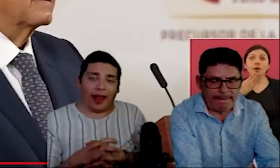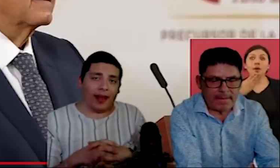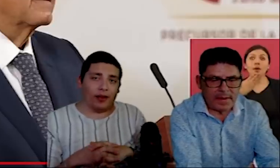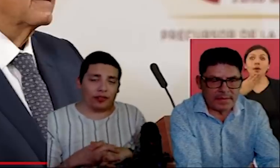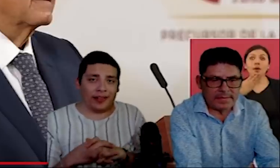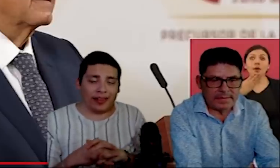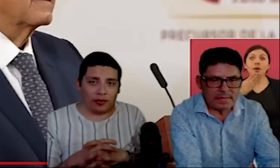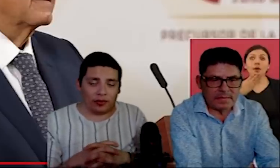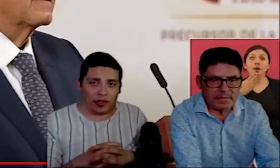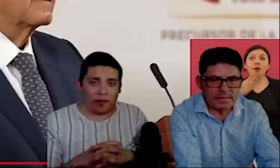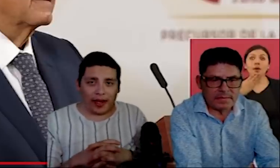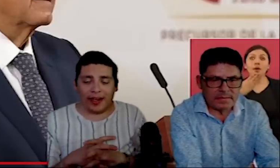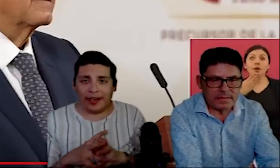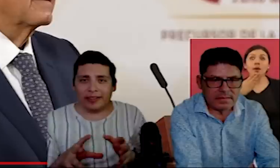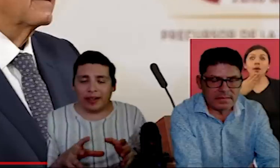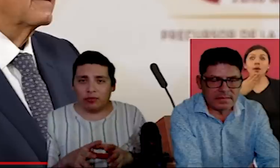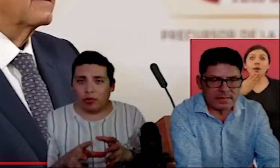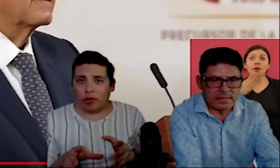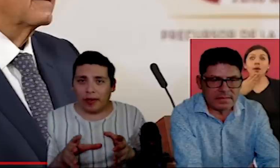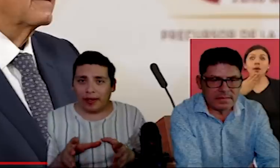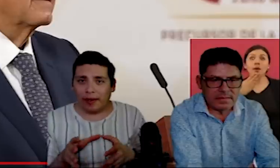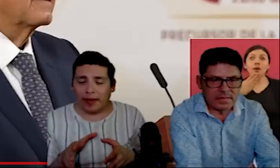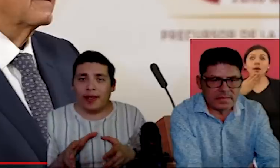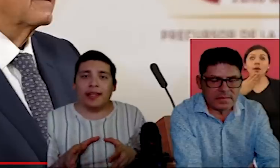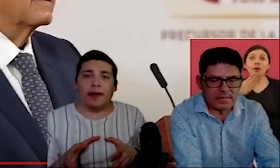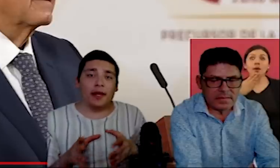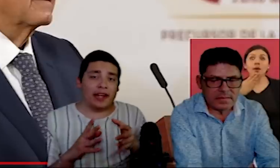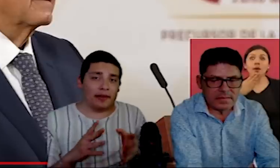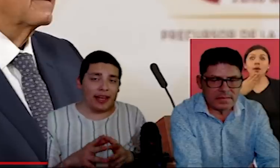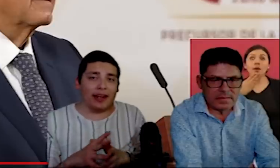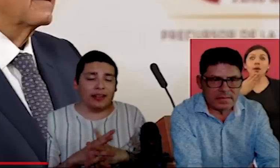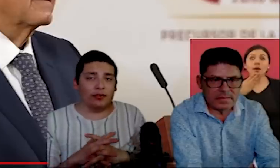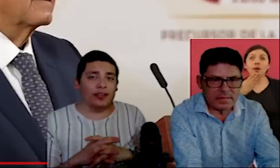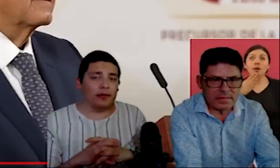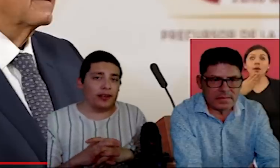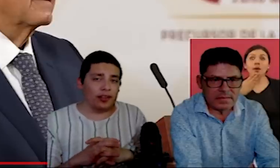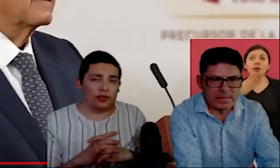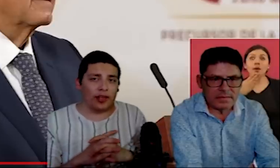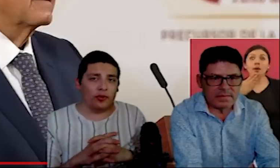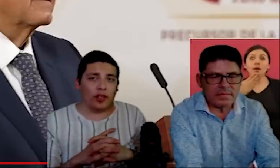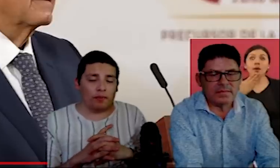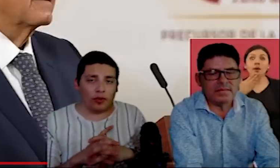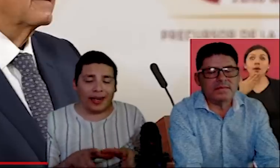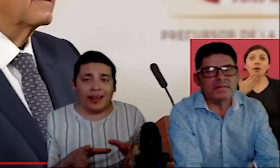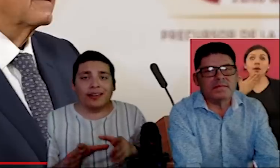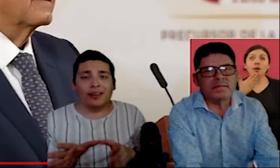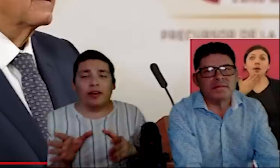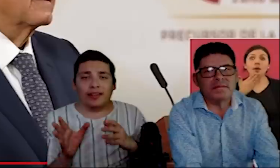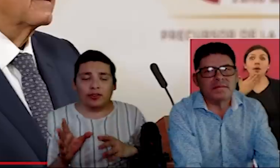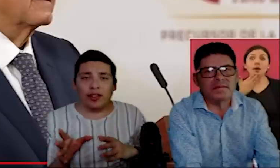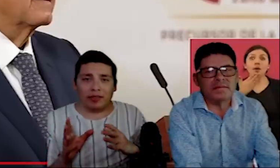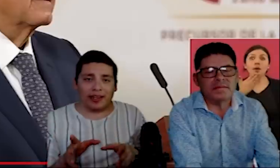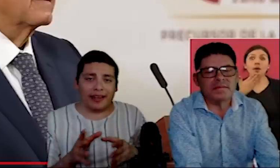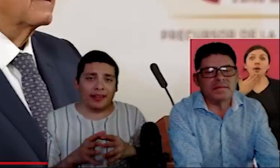venia a los candidatos de Morena, en este caso a Nora Rubalcaba y a Marina Vitela, que son las que van a estar buscando impugnar tanto